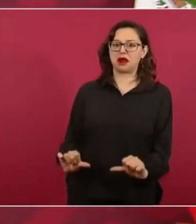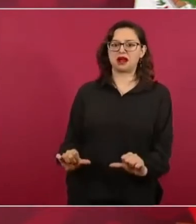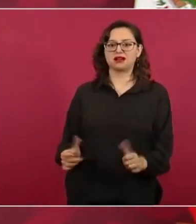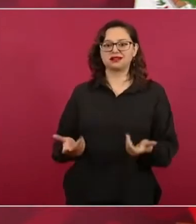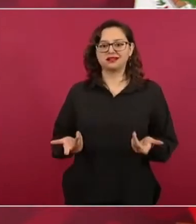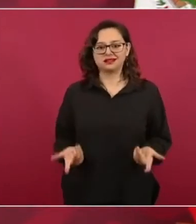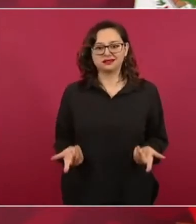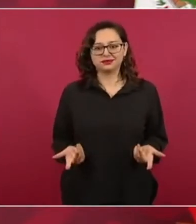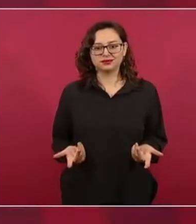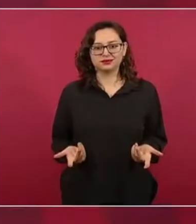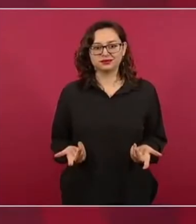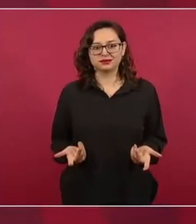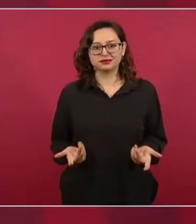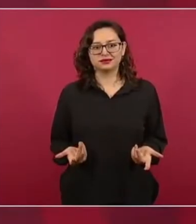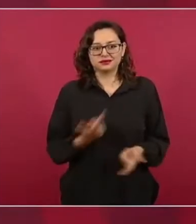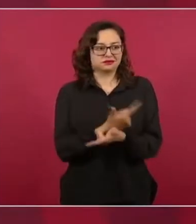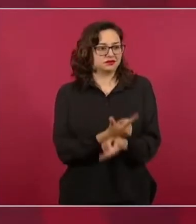con absoluta libertad.